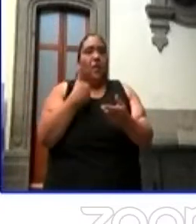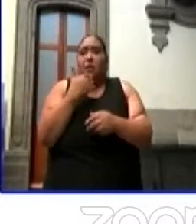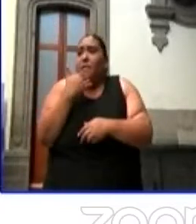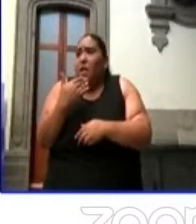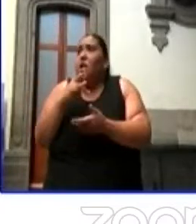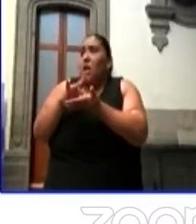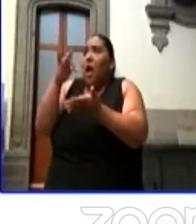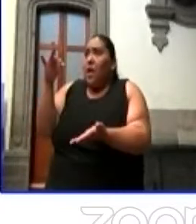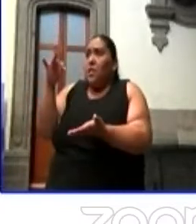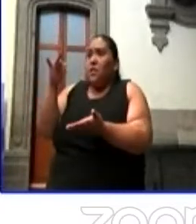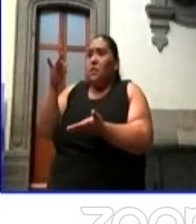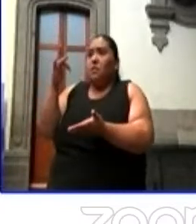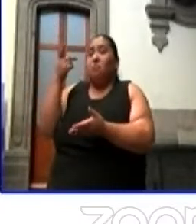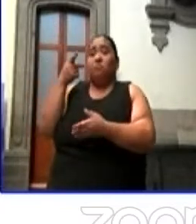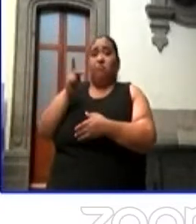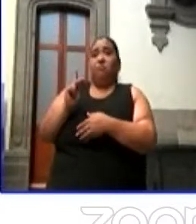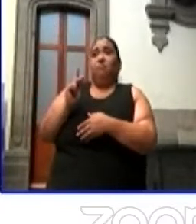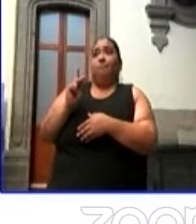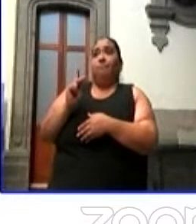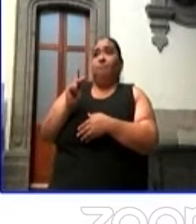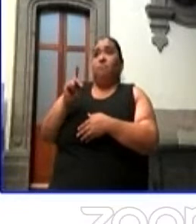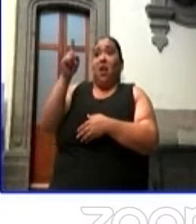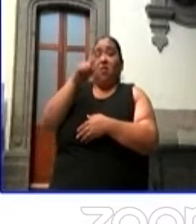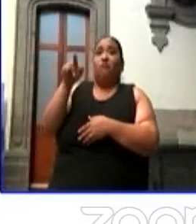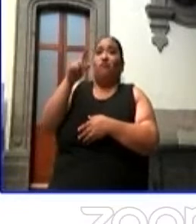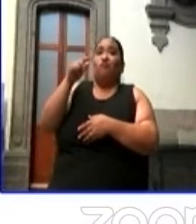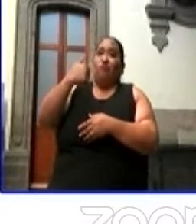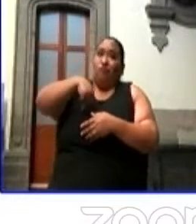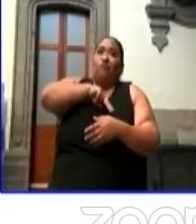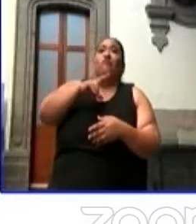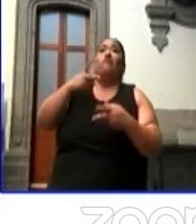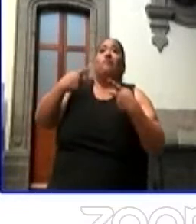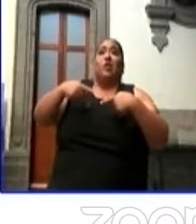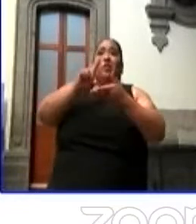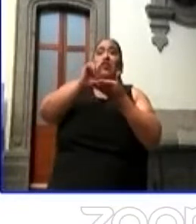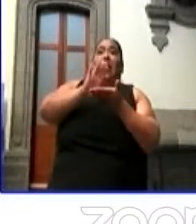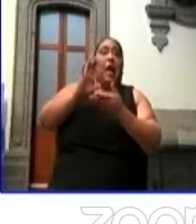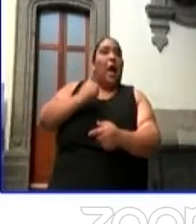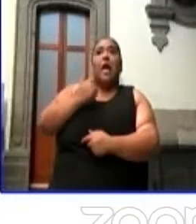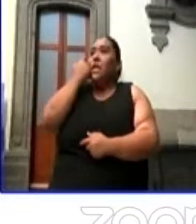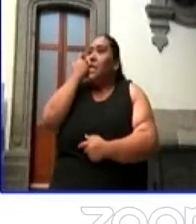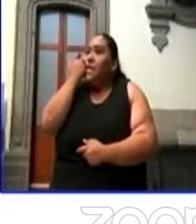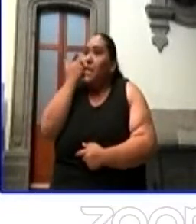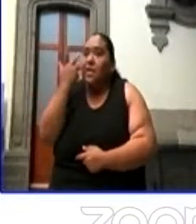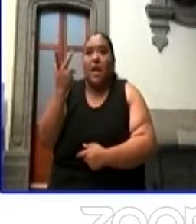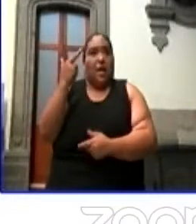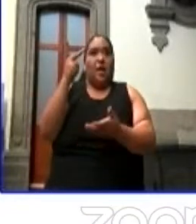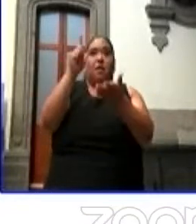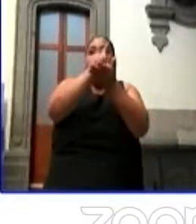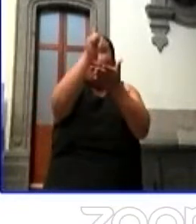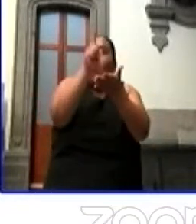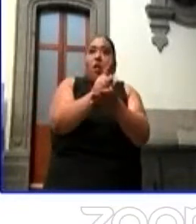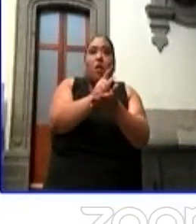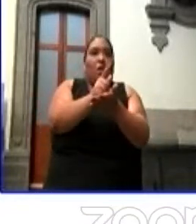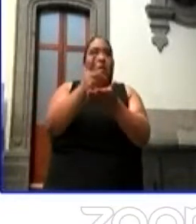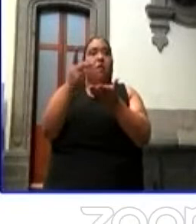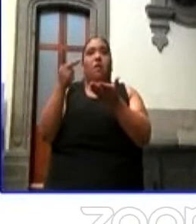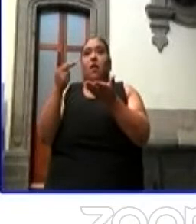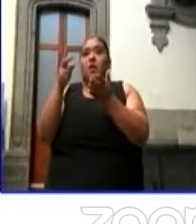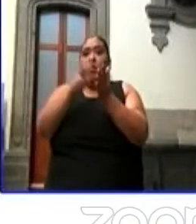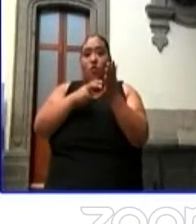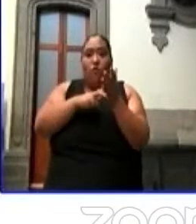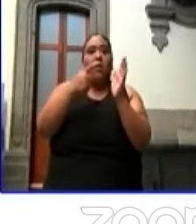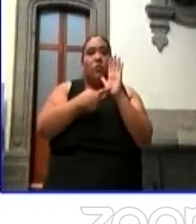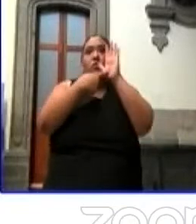agradecemos, pero queremos verdaderas políticas fundamentadas en derechos humanos y que podamos